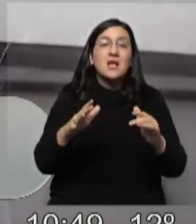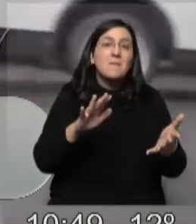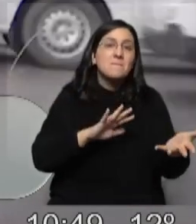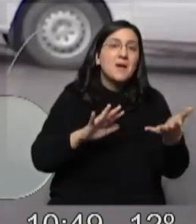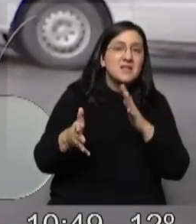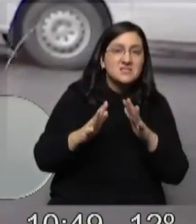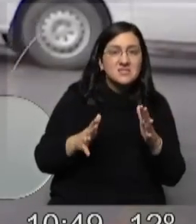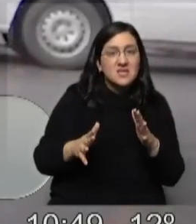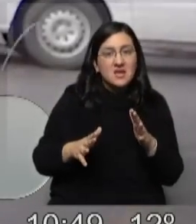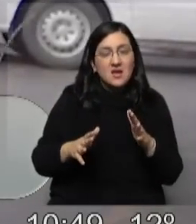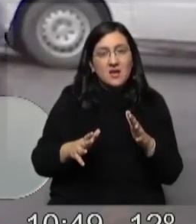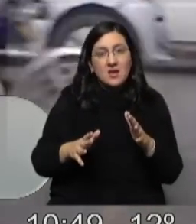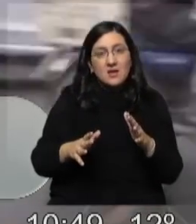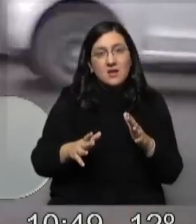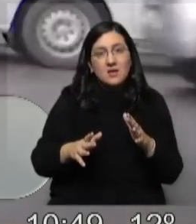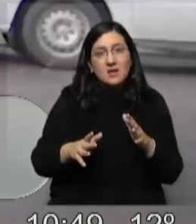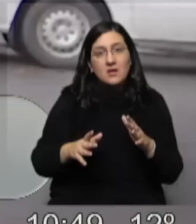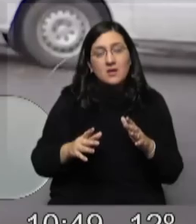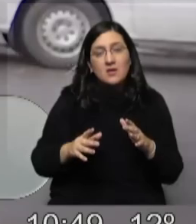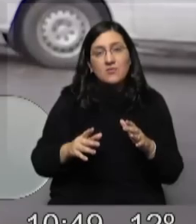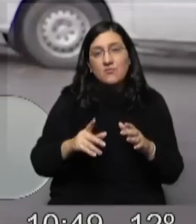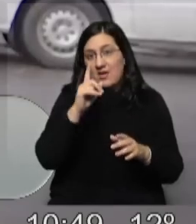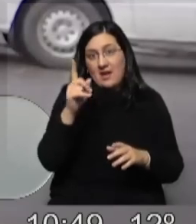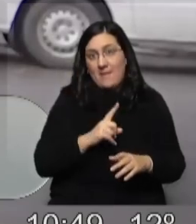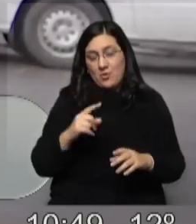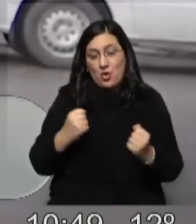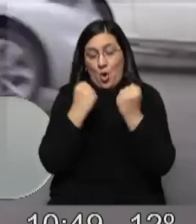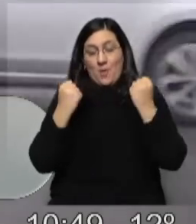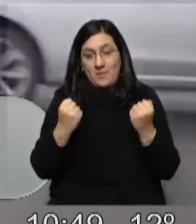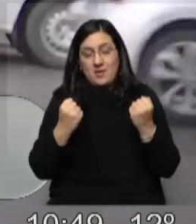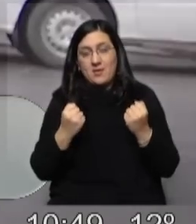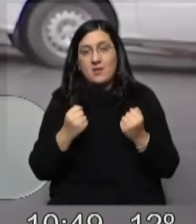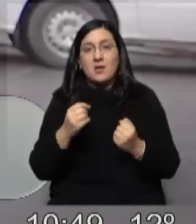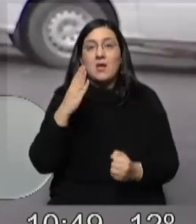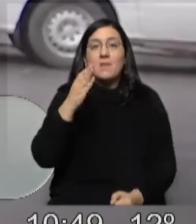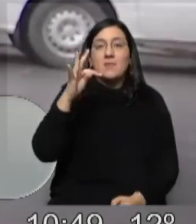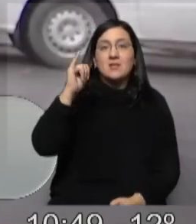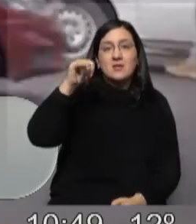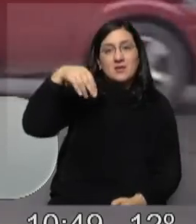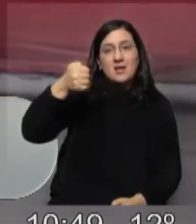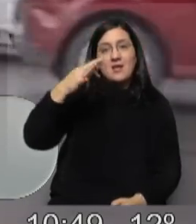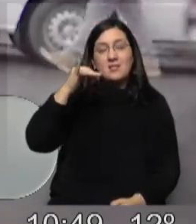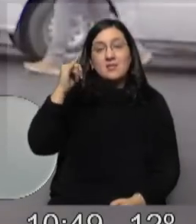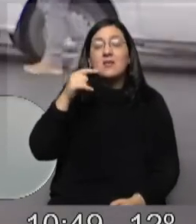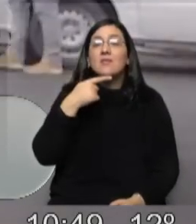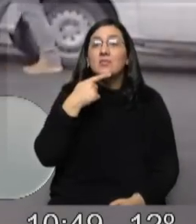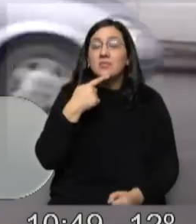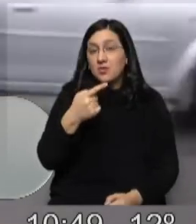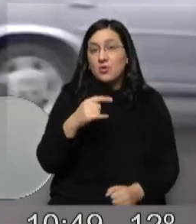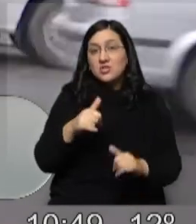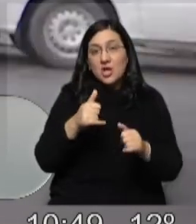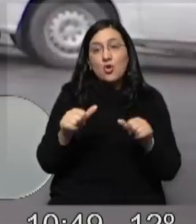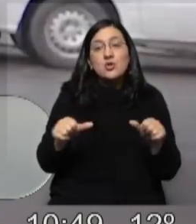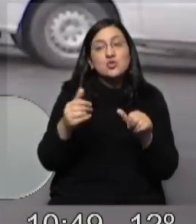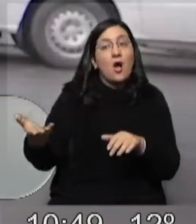menos parece ser, de que fue hecha medio rápido. Pettinati aseguró que ya había hecho ese rodaje con anterioridad, pero